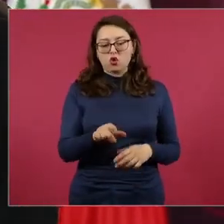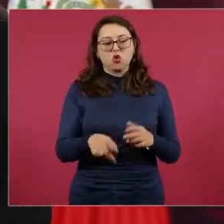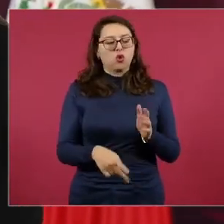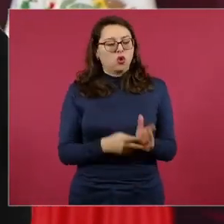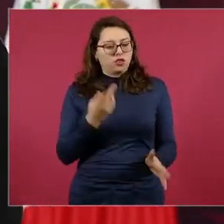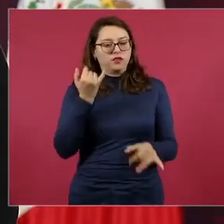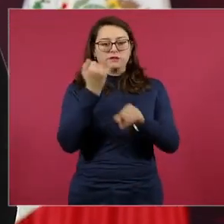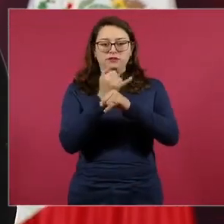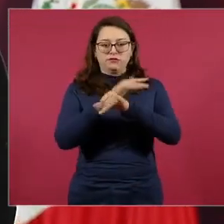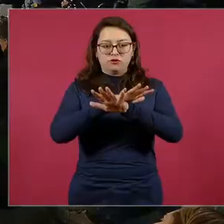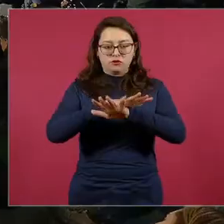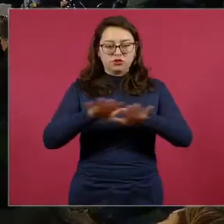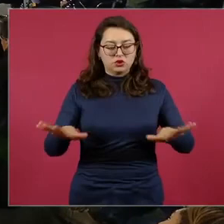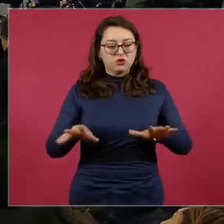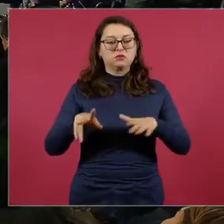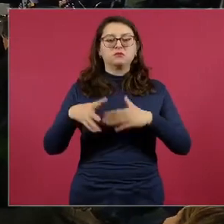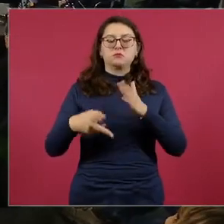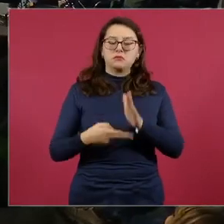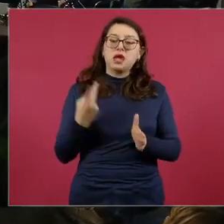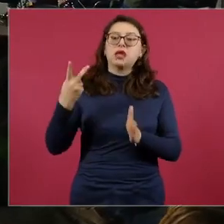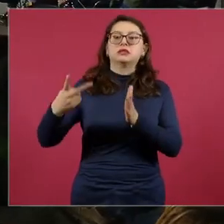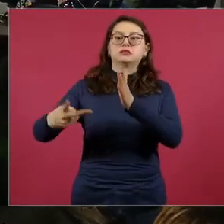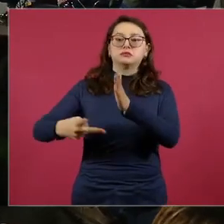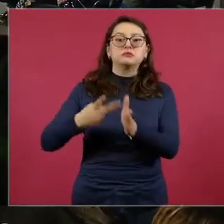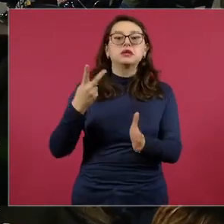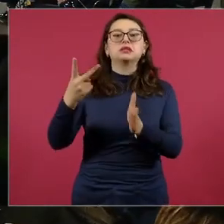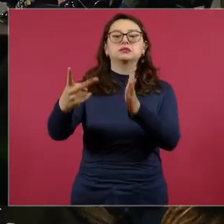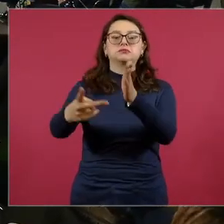vamos a seguir dando, a